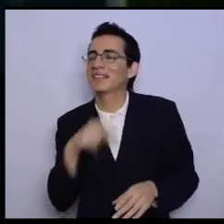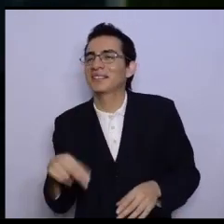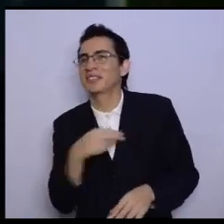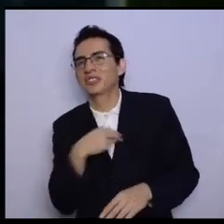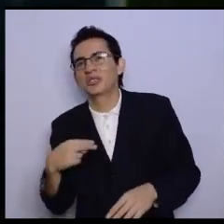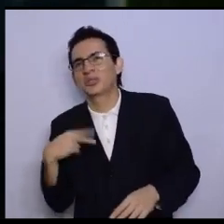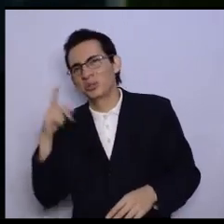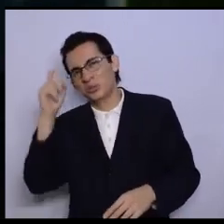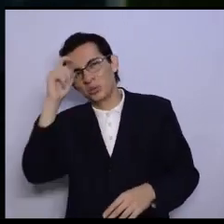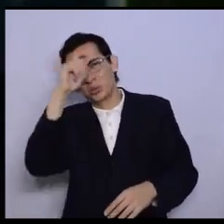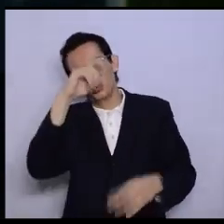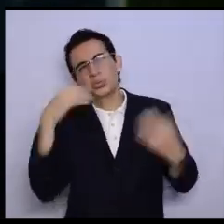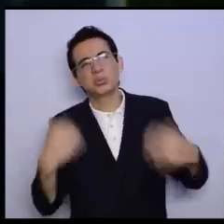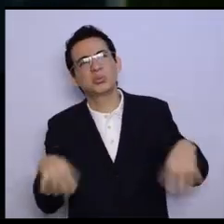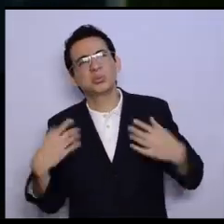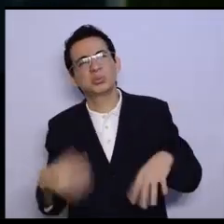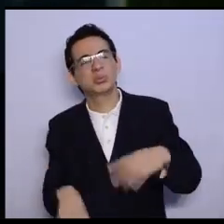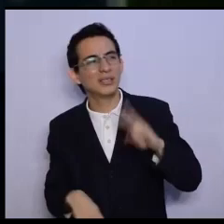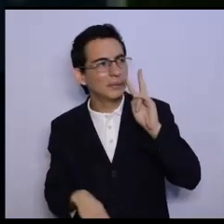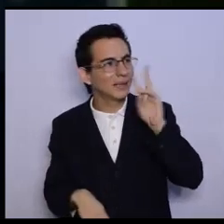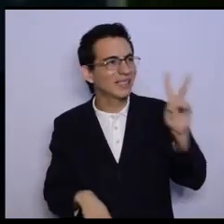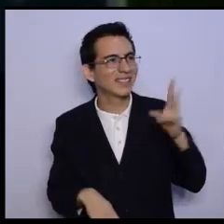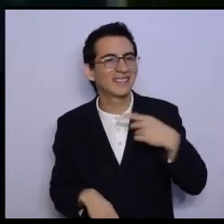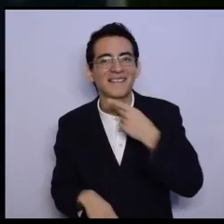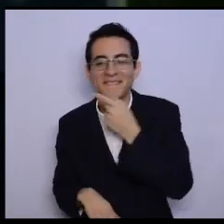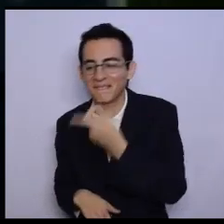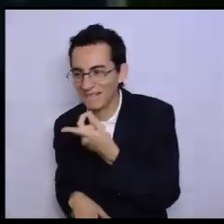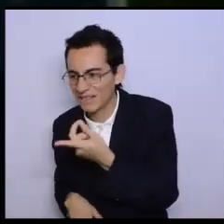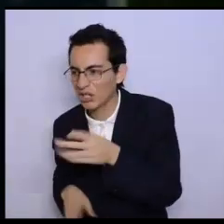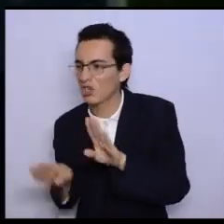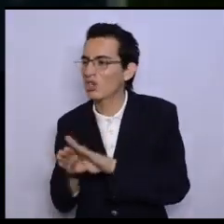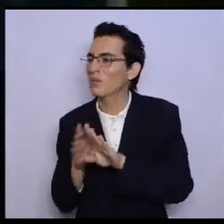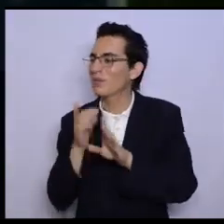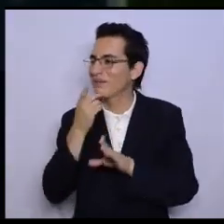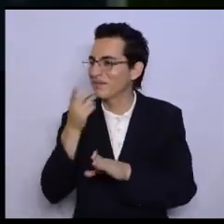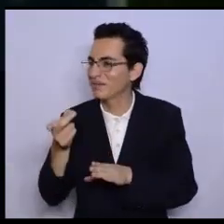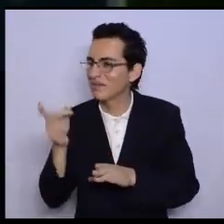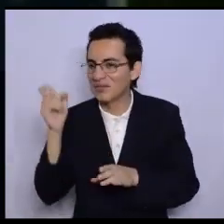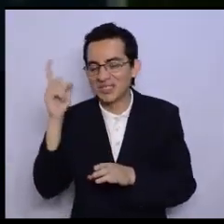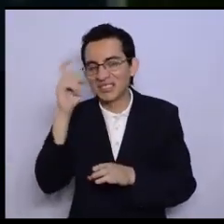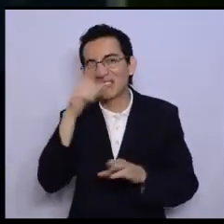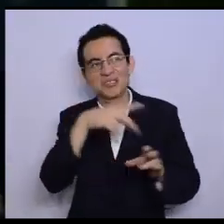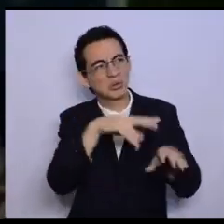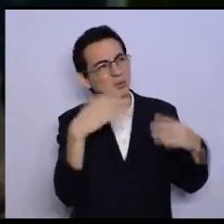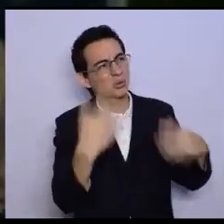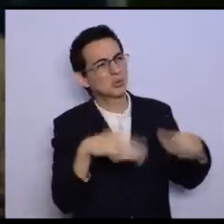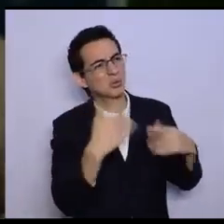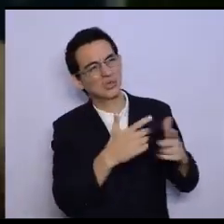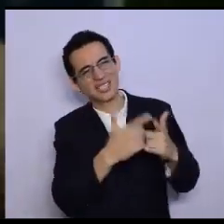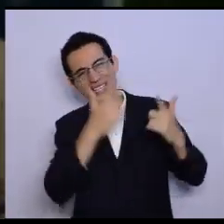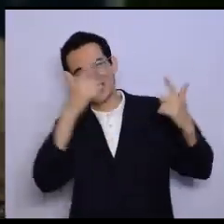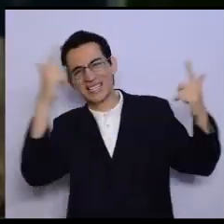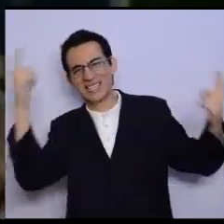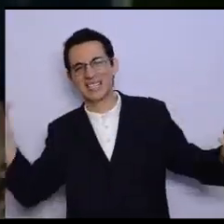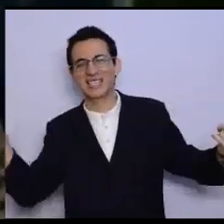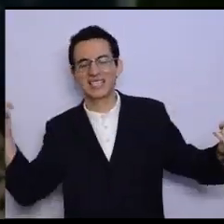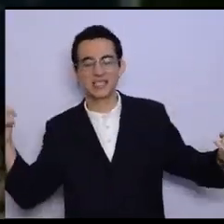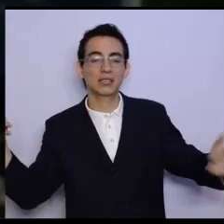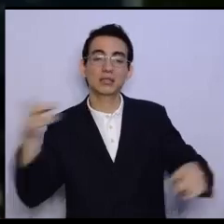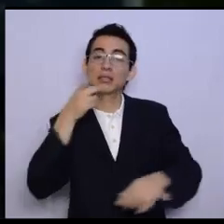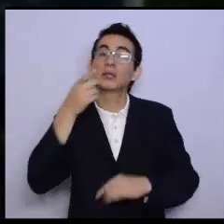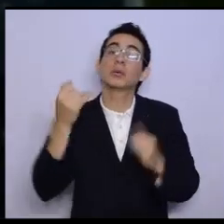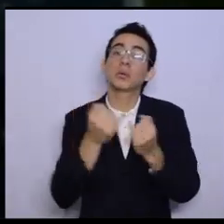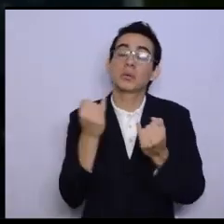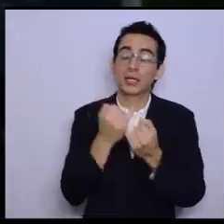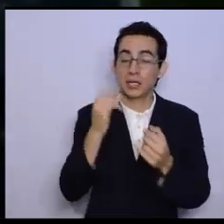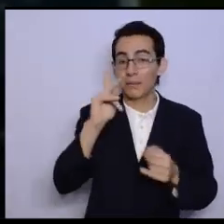vi. Yo cuando leo esta historia me pregunto, ¿cómo es posible que a Pablo le dijeran, ni les digas porque